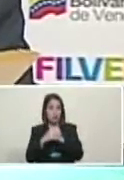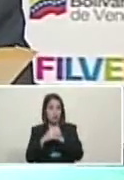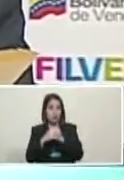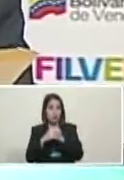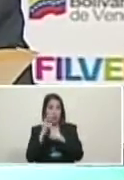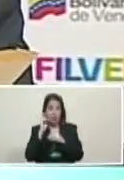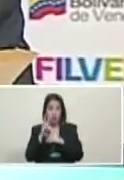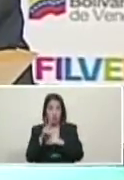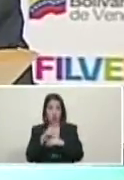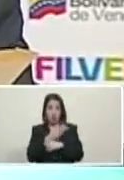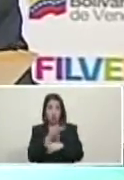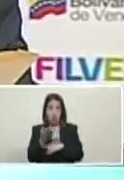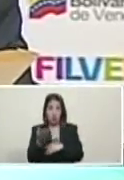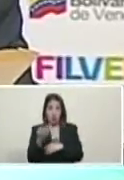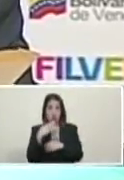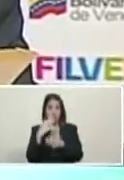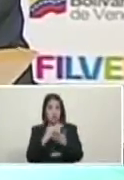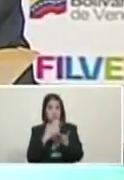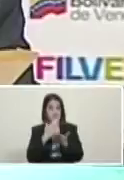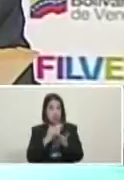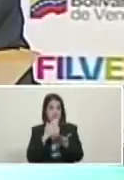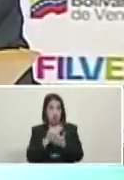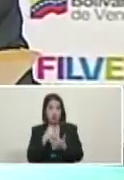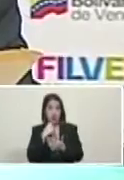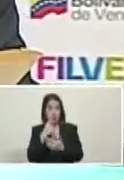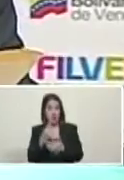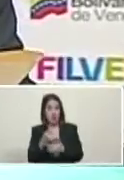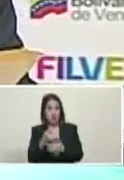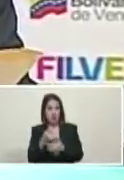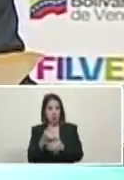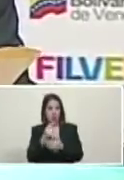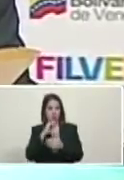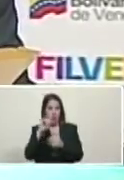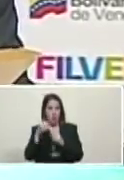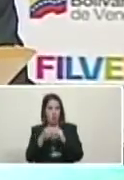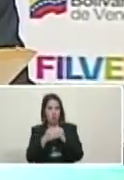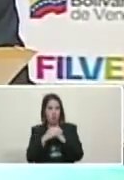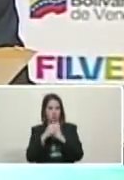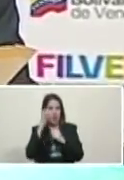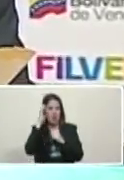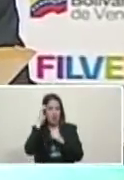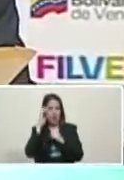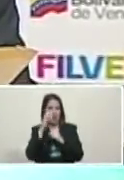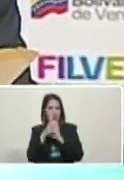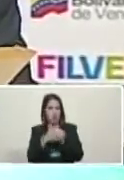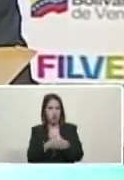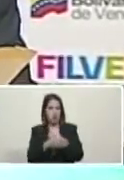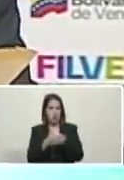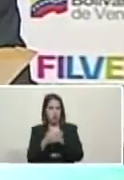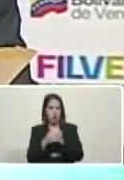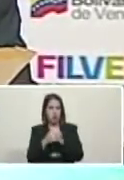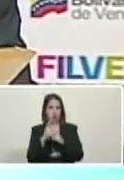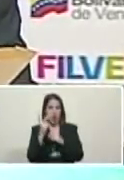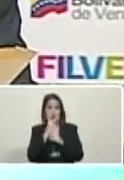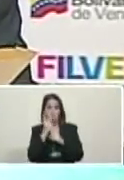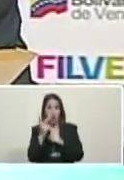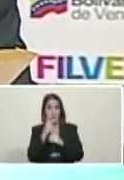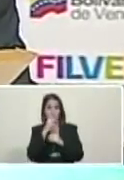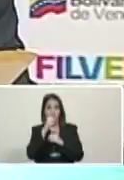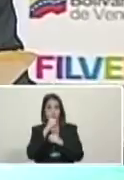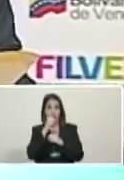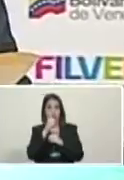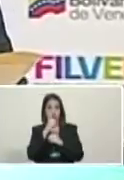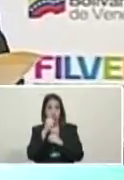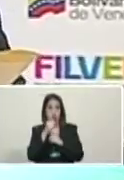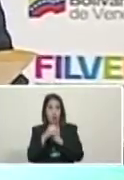ustedes, es lo que yo siempre digo, camarada Jorge Rodríguez, Ernesto Villegas, los dos son comunicólogos.